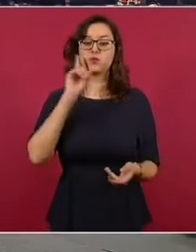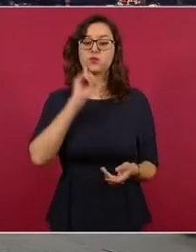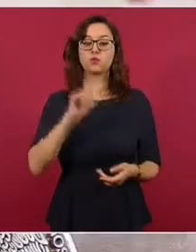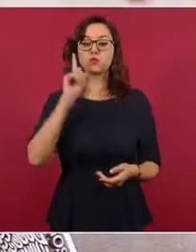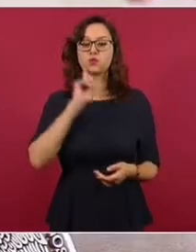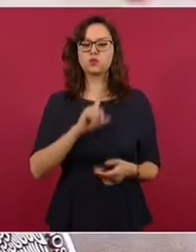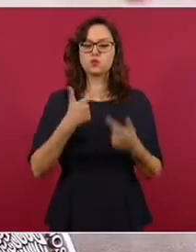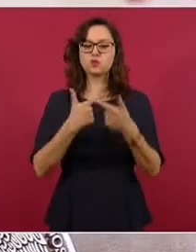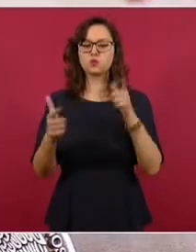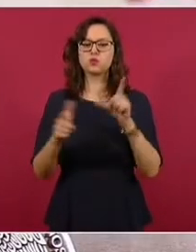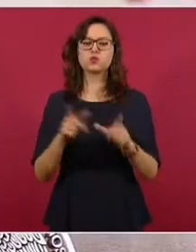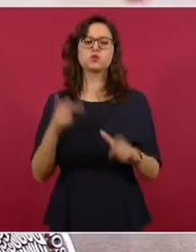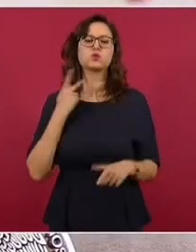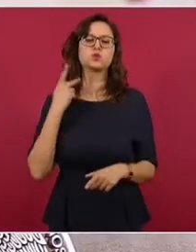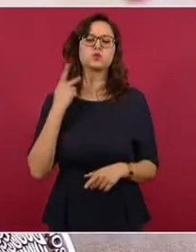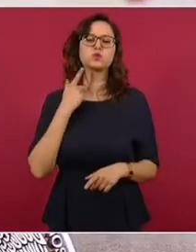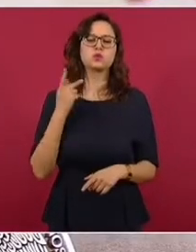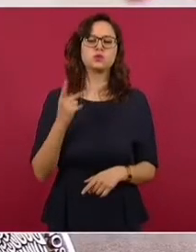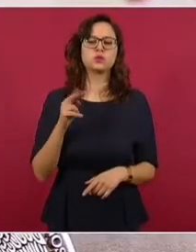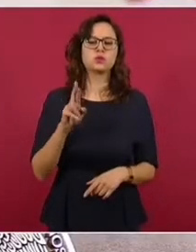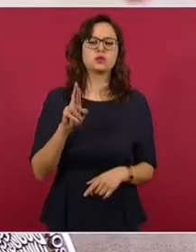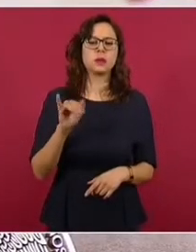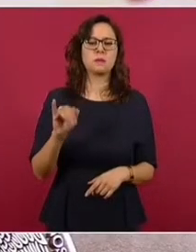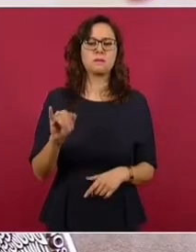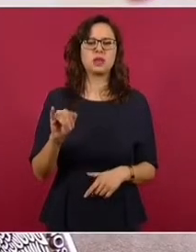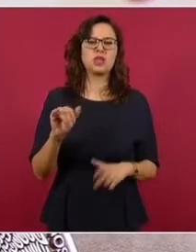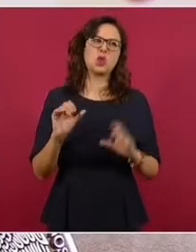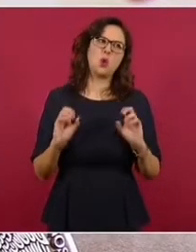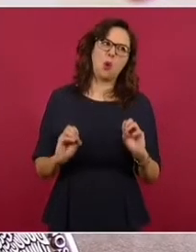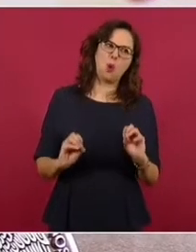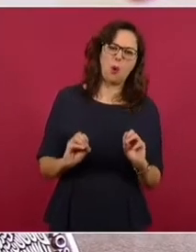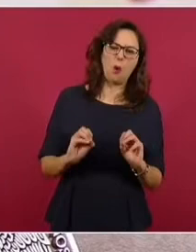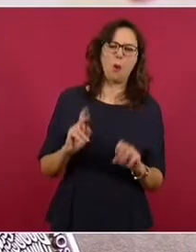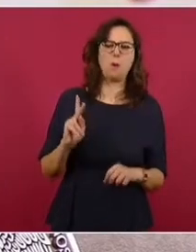del PRI o del PAN,